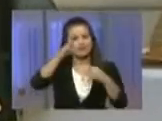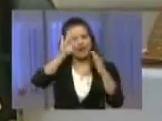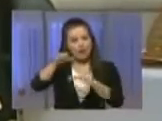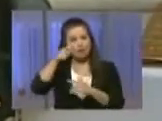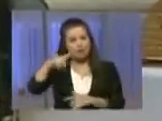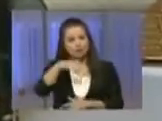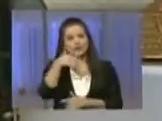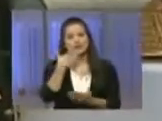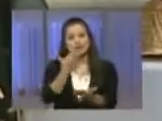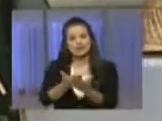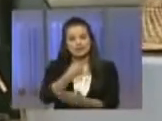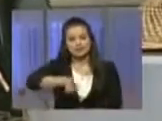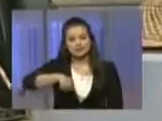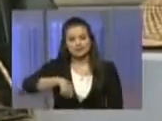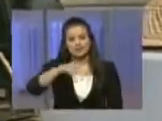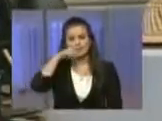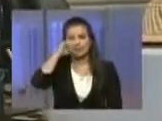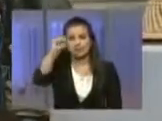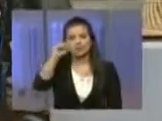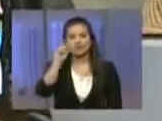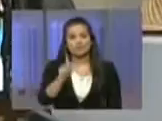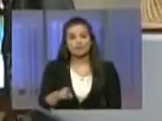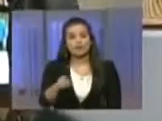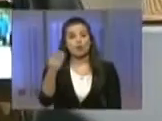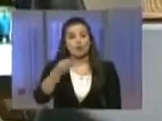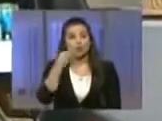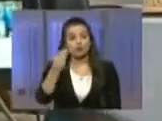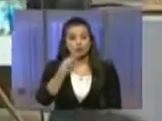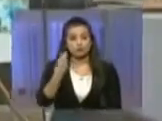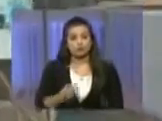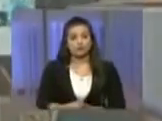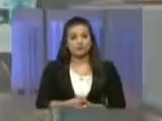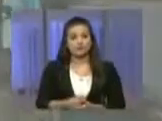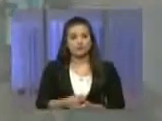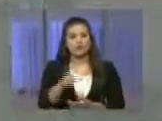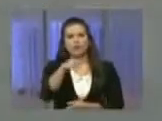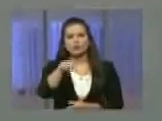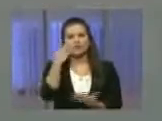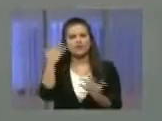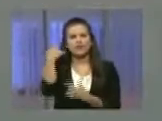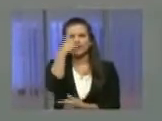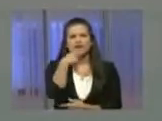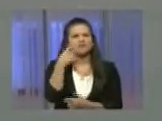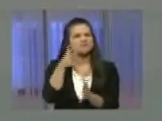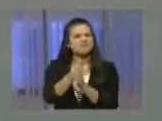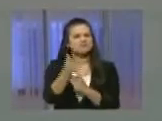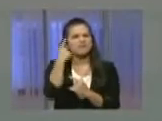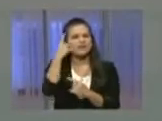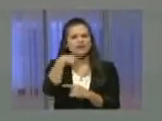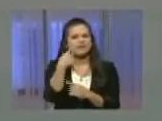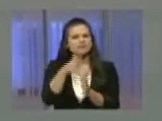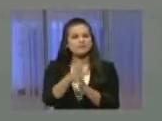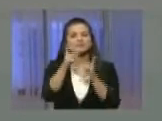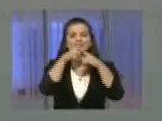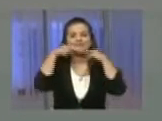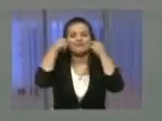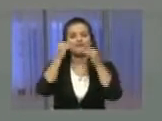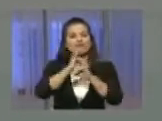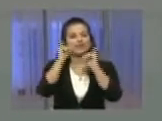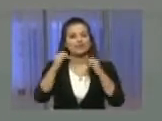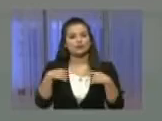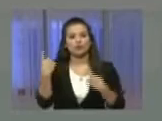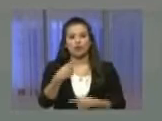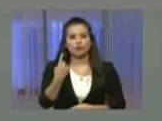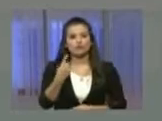presidente Nicolás maduro y la juventud qué ven ustedes de esta juventud alegría